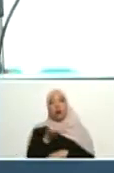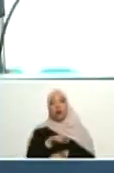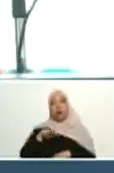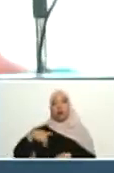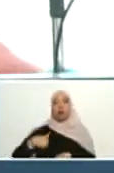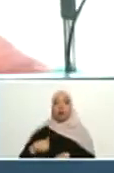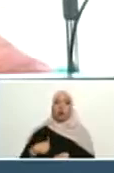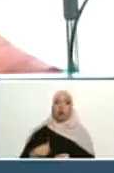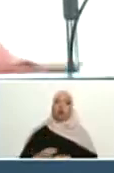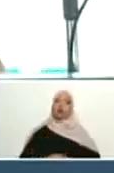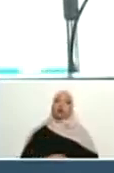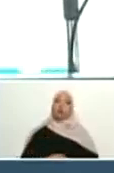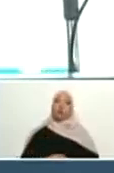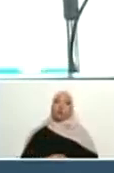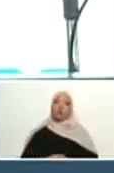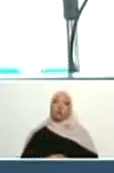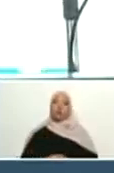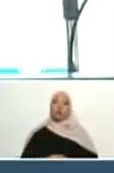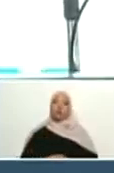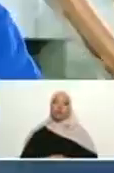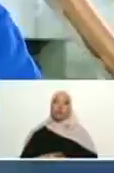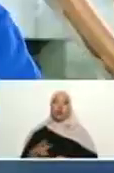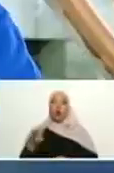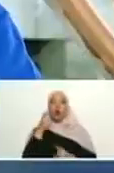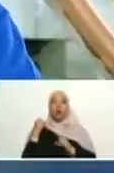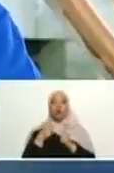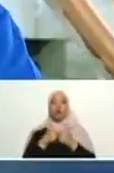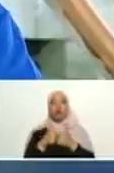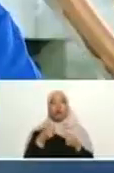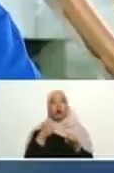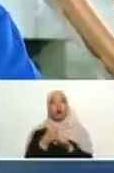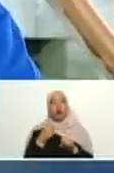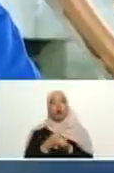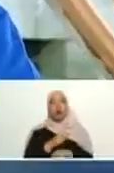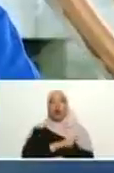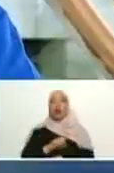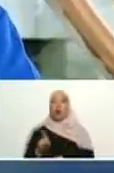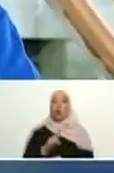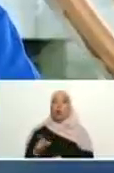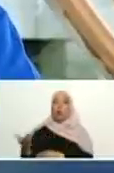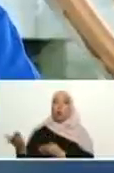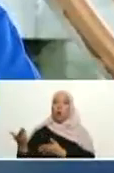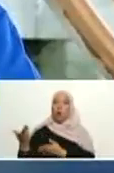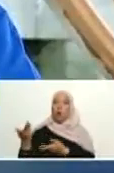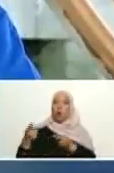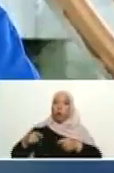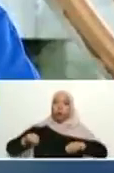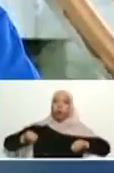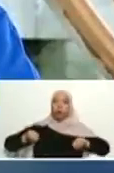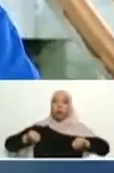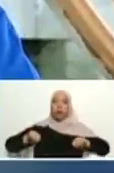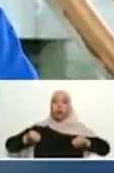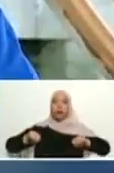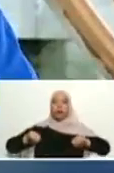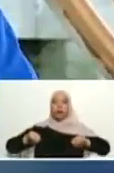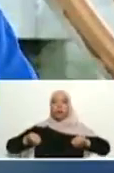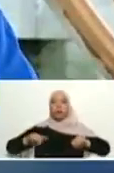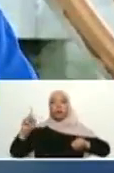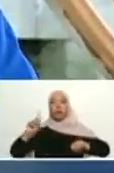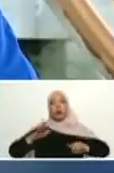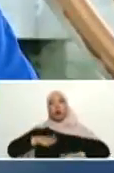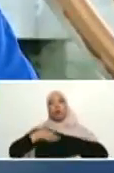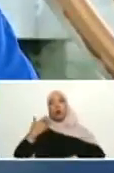centros imperiales. Así es, un país perseguido, amenazado, sancionado, bloqueado, ¿ah? Y no han